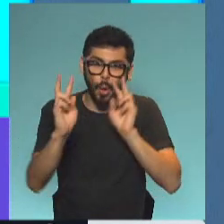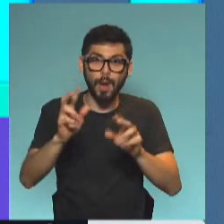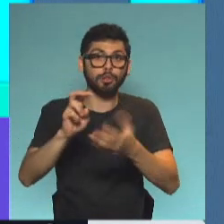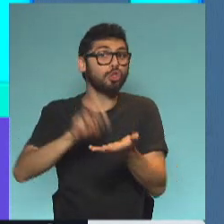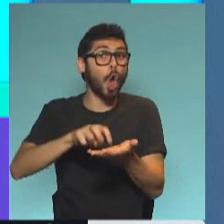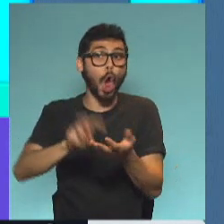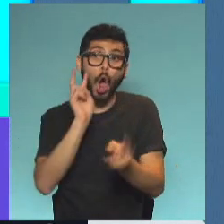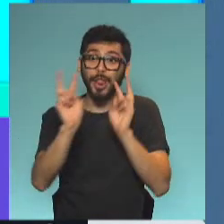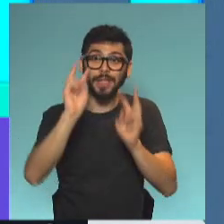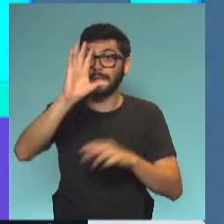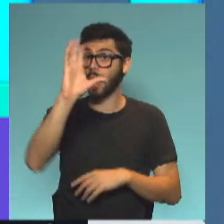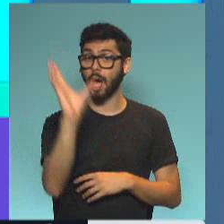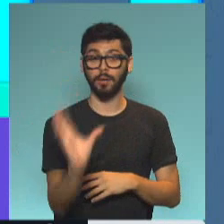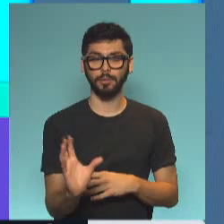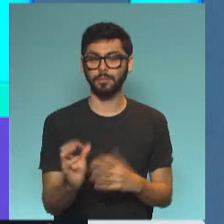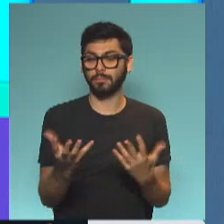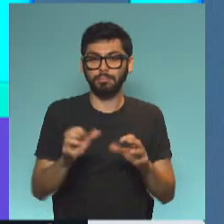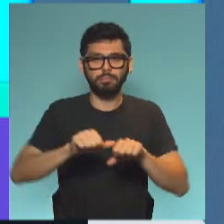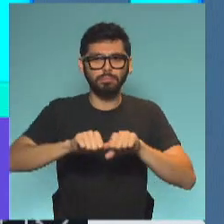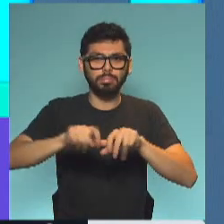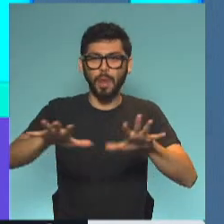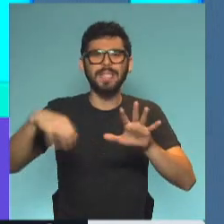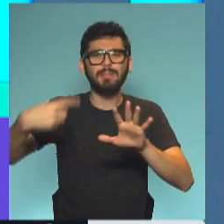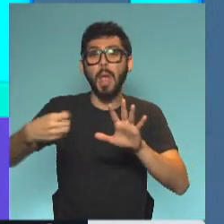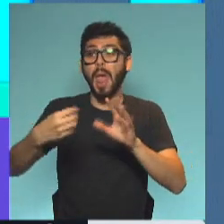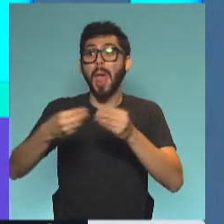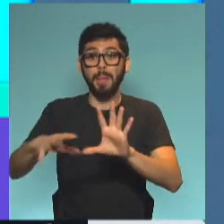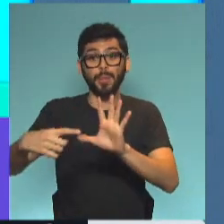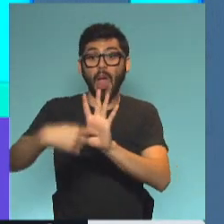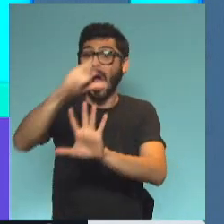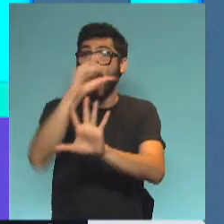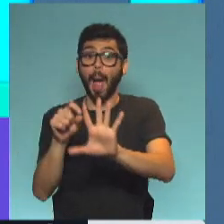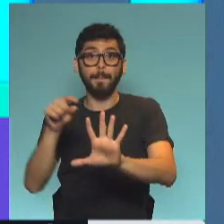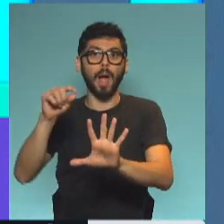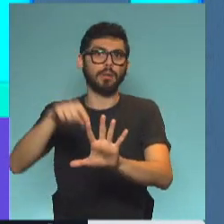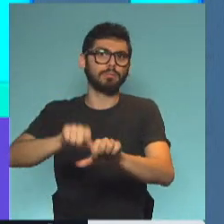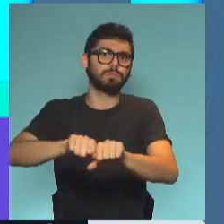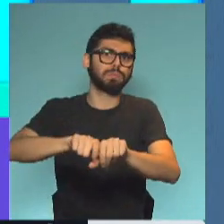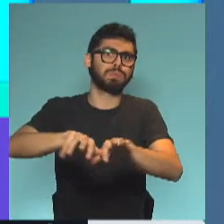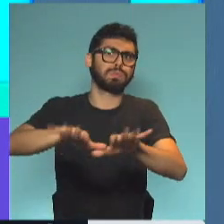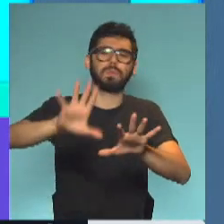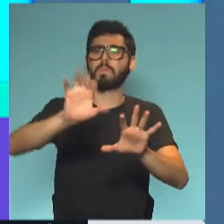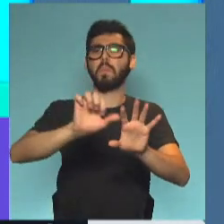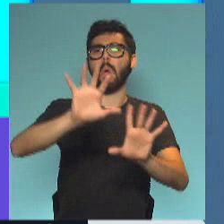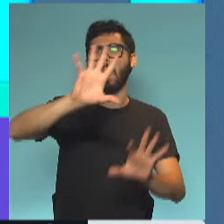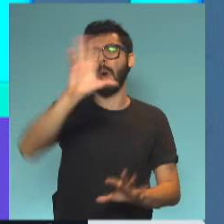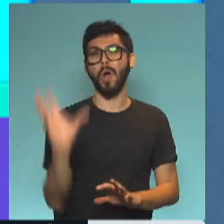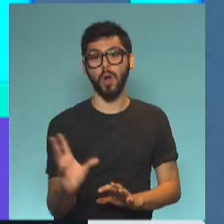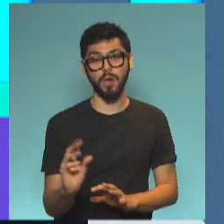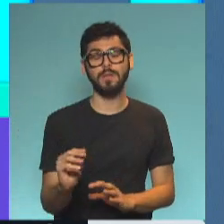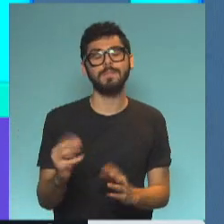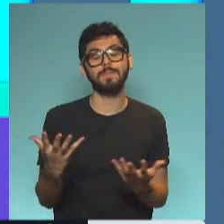que vemos alredor de nuestro país en una pandemia que comienza en el amba y ahora se está extendiendo al resto de nuestras provincias y de otros aglomerados urbanos